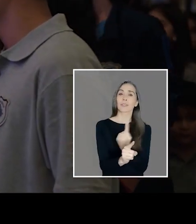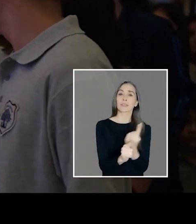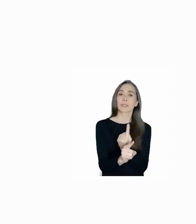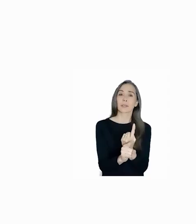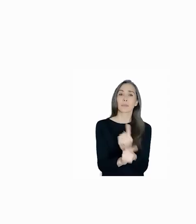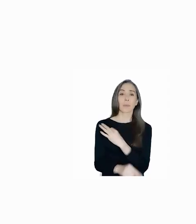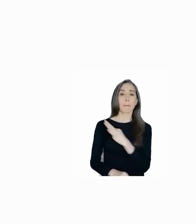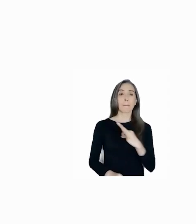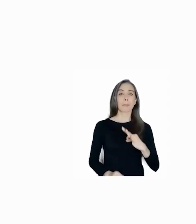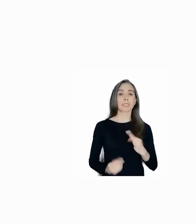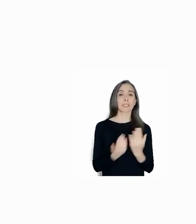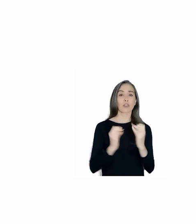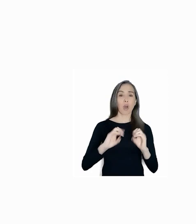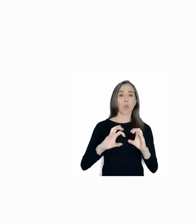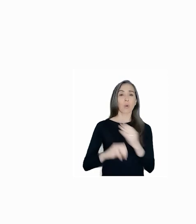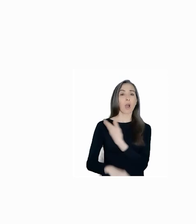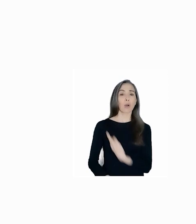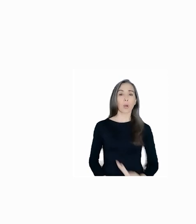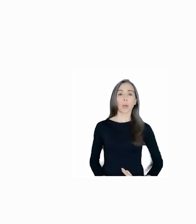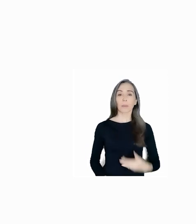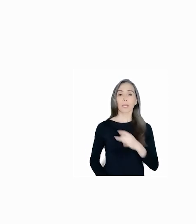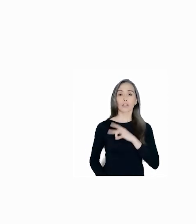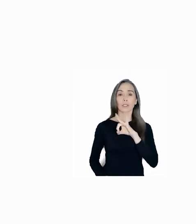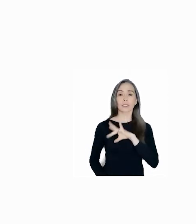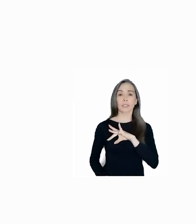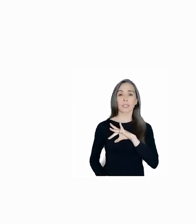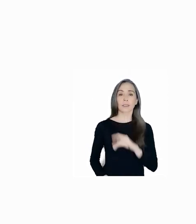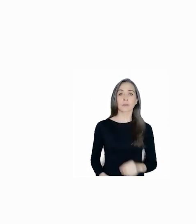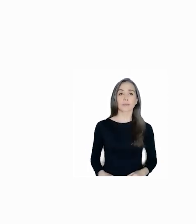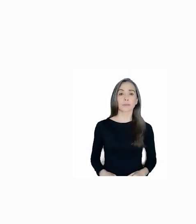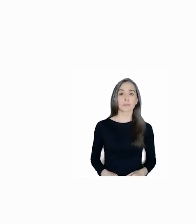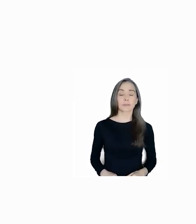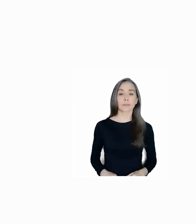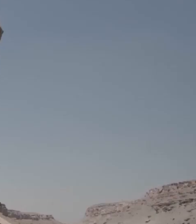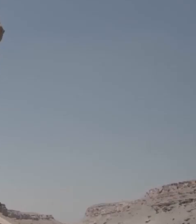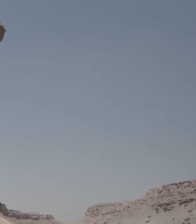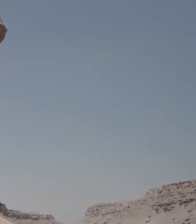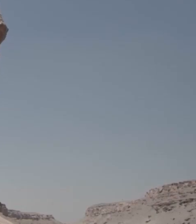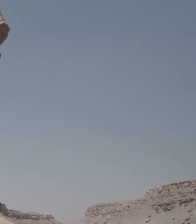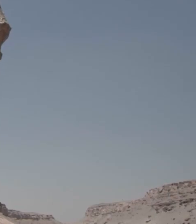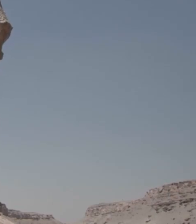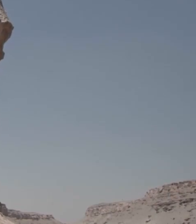Conversemos. Ministerio de Educación. Gobierno de Chile.